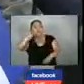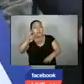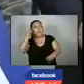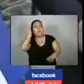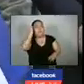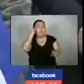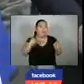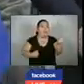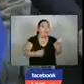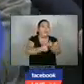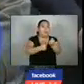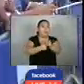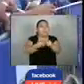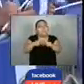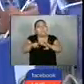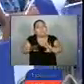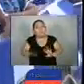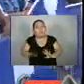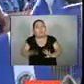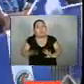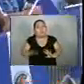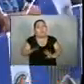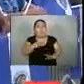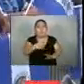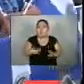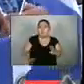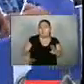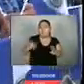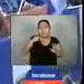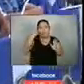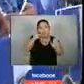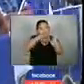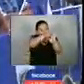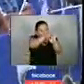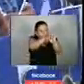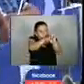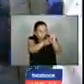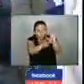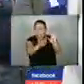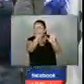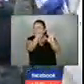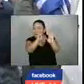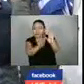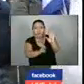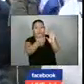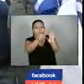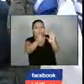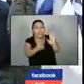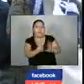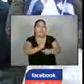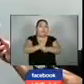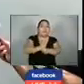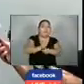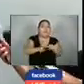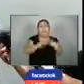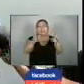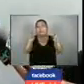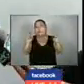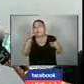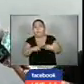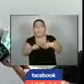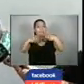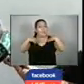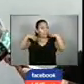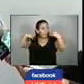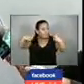también no es momento, el presidente no lo tiene en agenda, sabemos que la agenda de él está en otros temas, como el tema de la seguridad, el tema de la